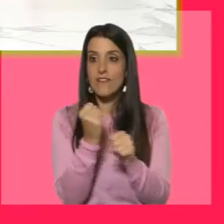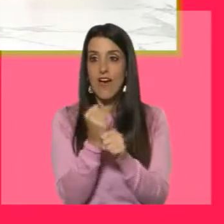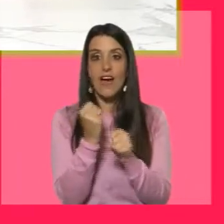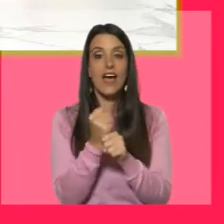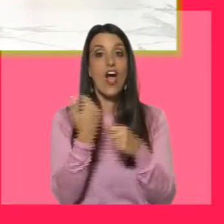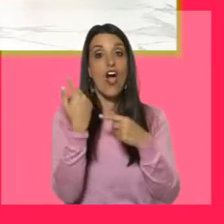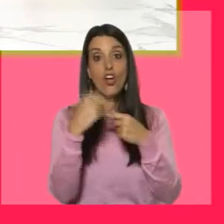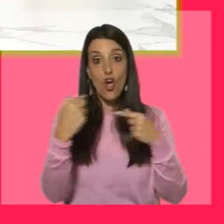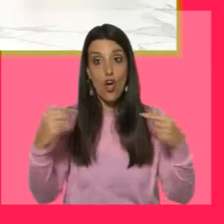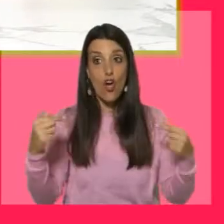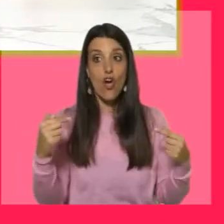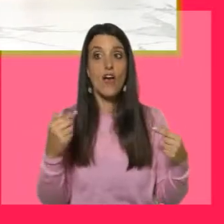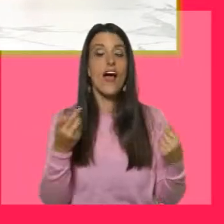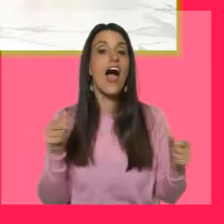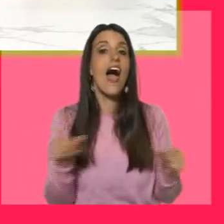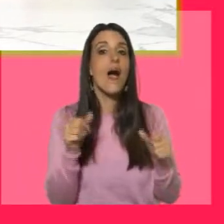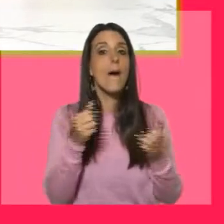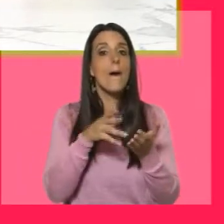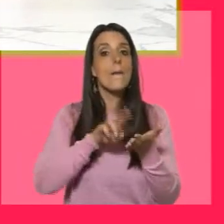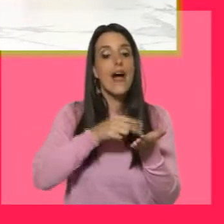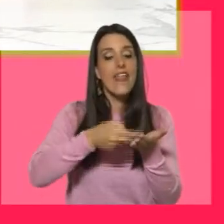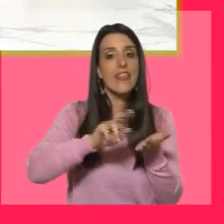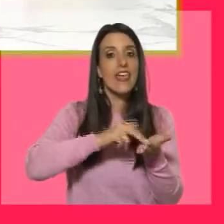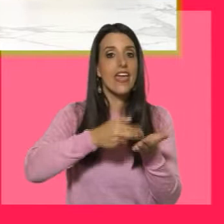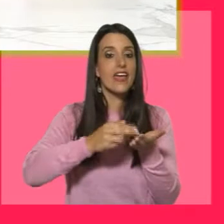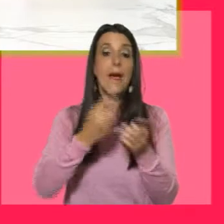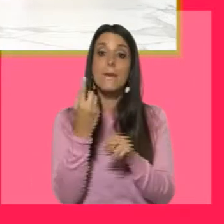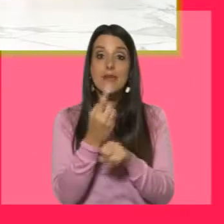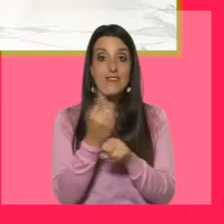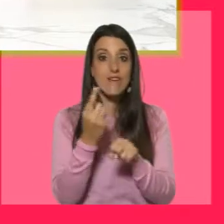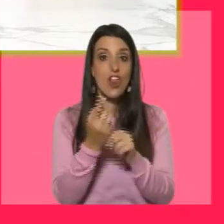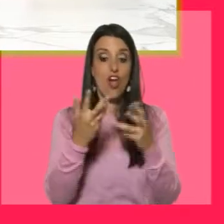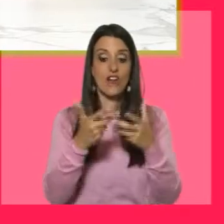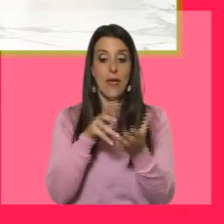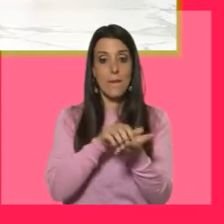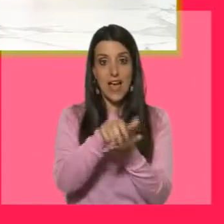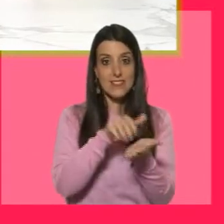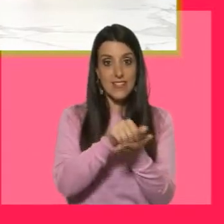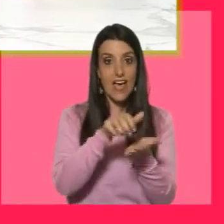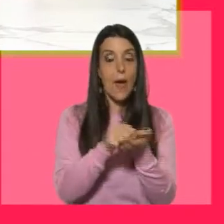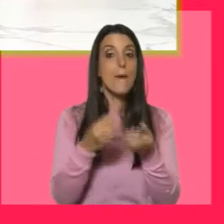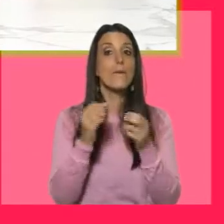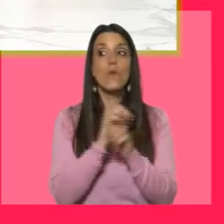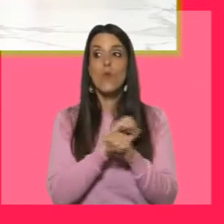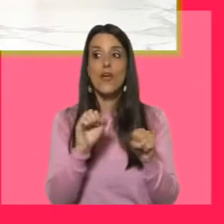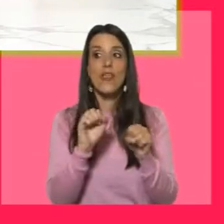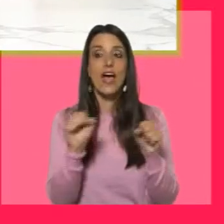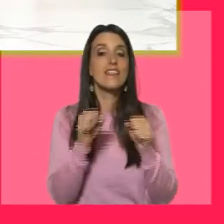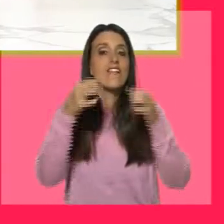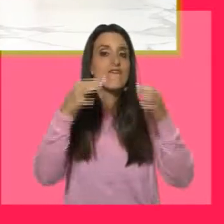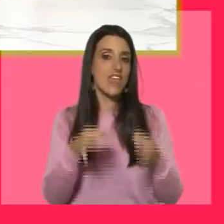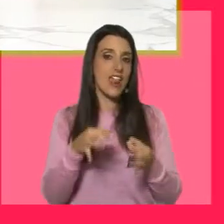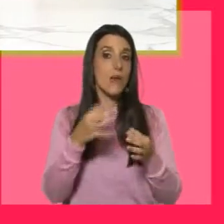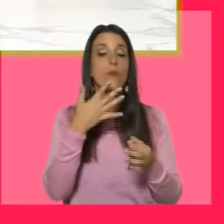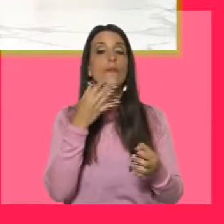de cosas, lo que hacemos es la manteca, la ponemos después? Primero armamos la masa para que podamos desarrollar bien el gluten. Porque, ¿qué pasa? Si